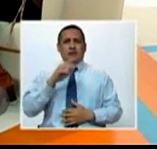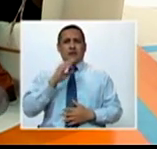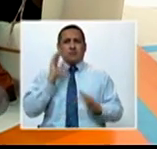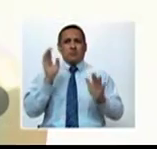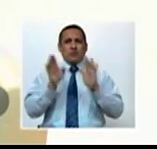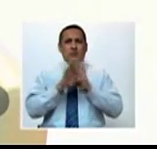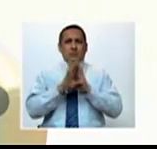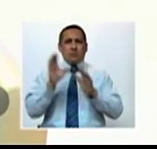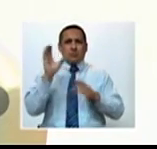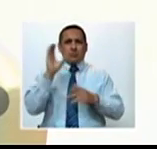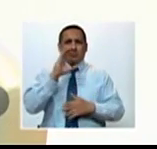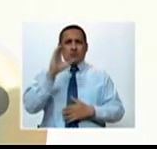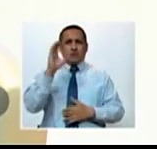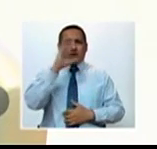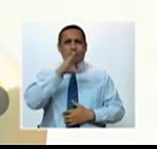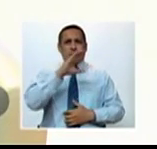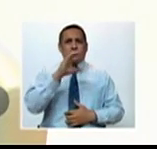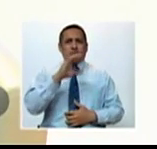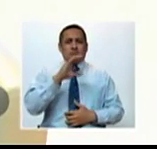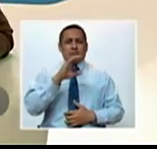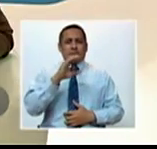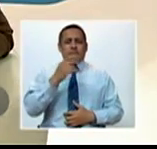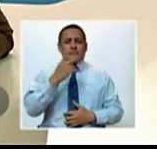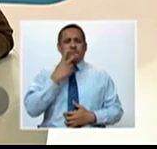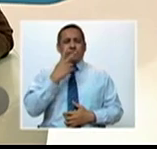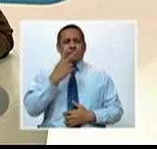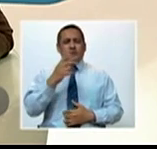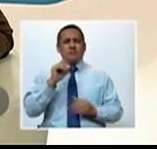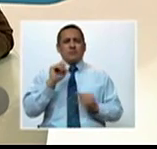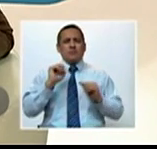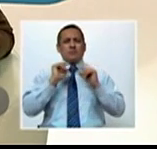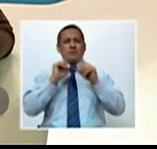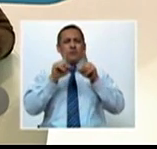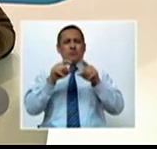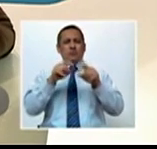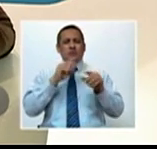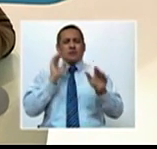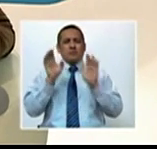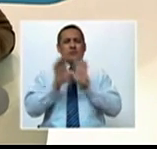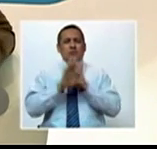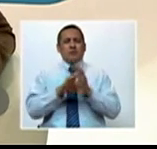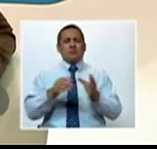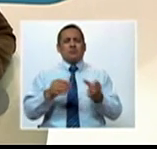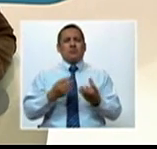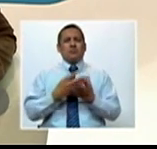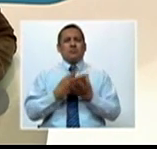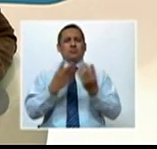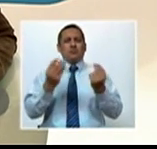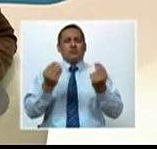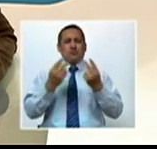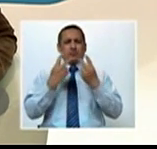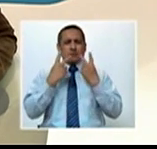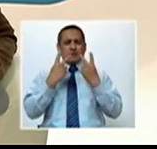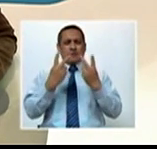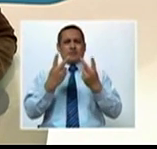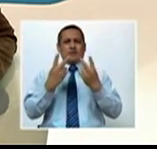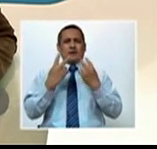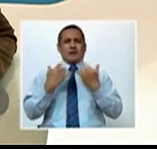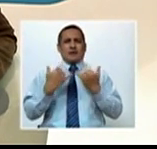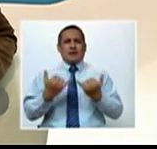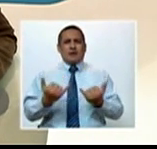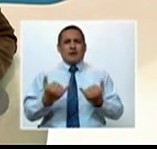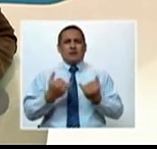¿no? Y acá atribuyen que se haya instalado, digamos, el consumo,